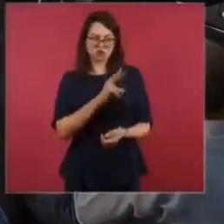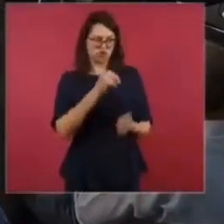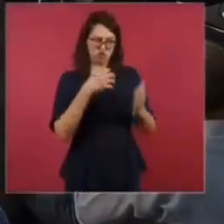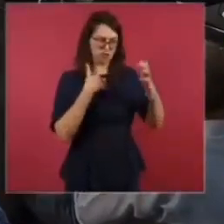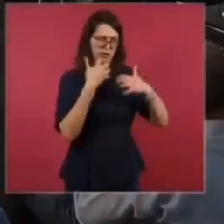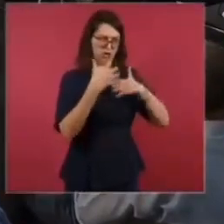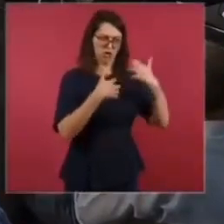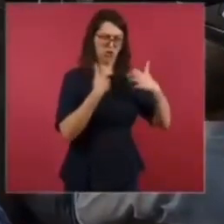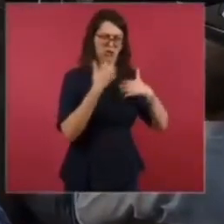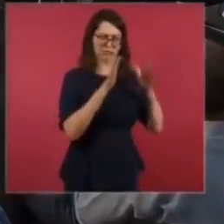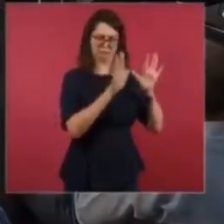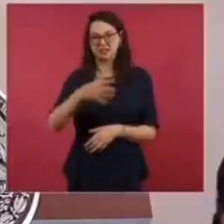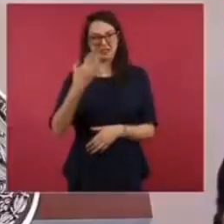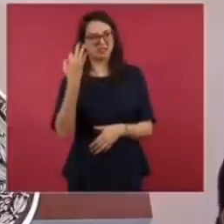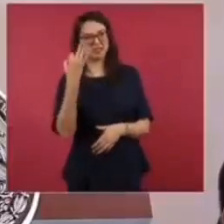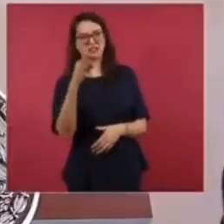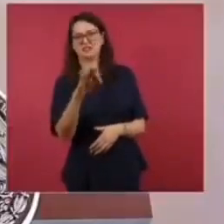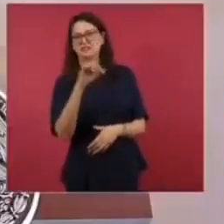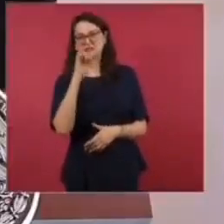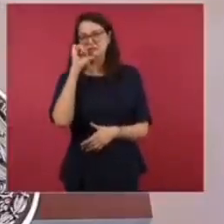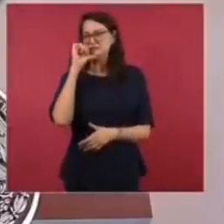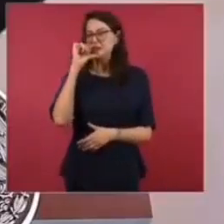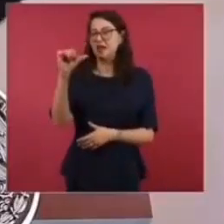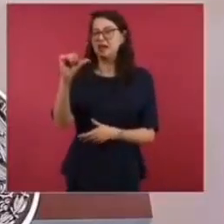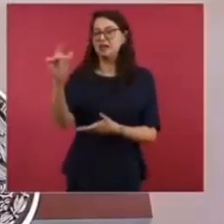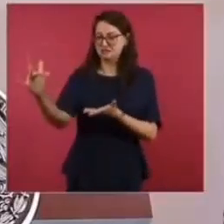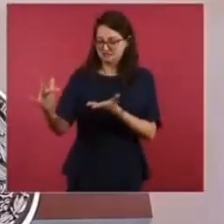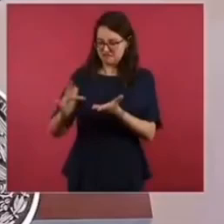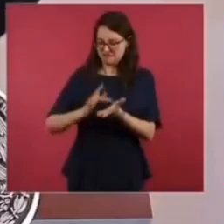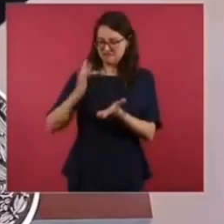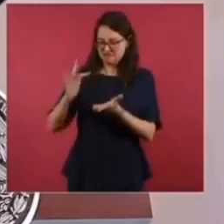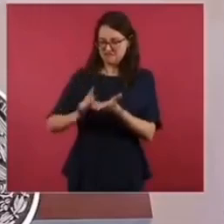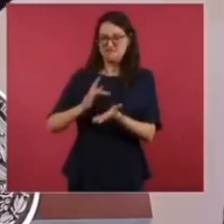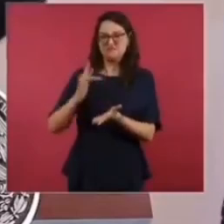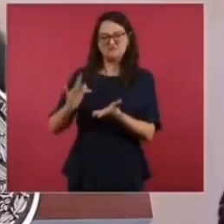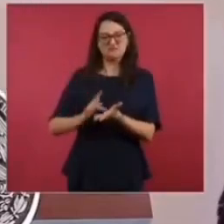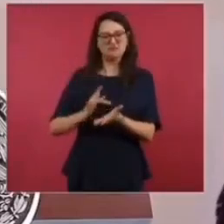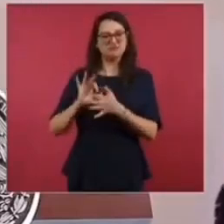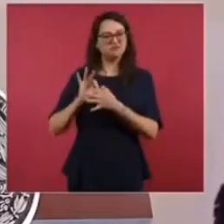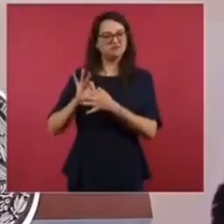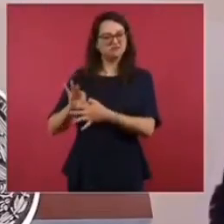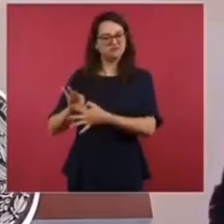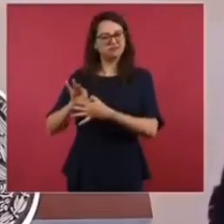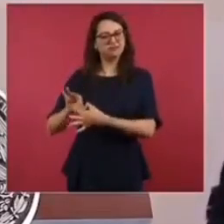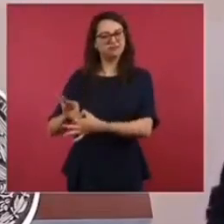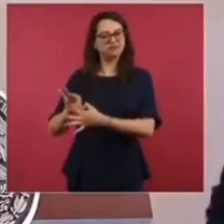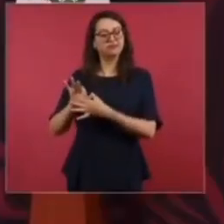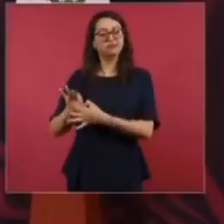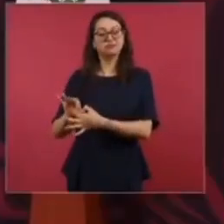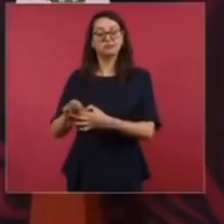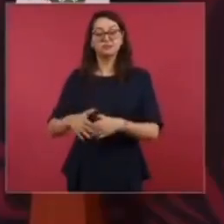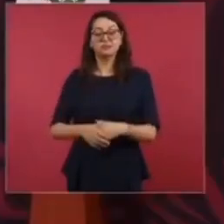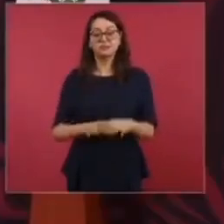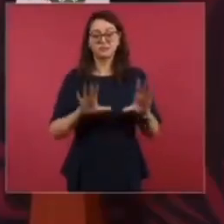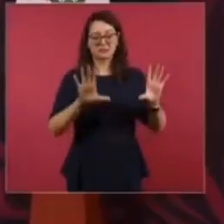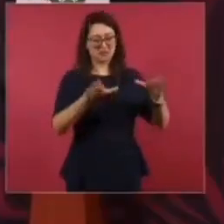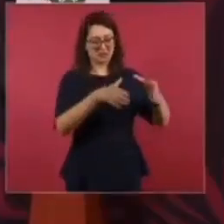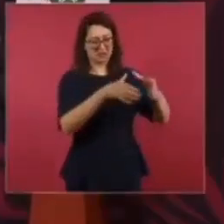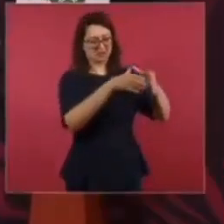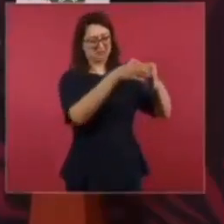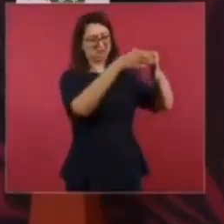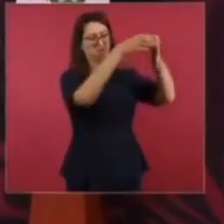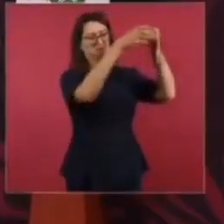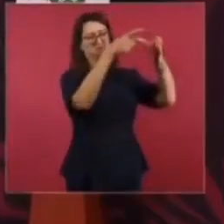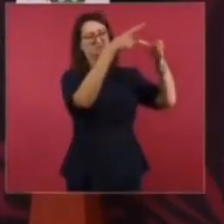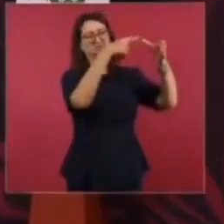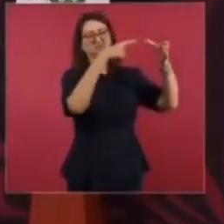a Xochitl Gálvez, prácticamente nadie se lo va a creer, nadie se lo cree. Por eso ellos también están llevando poco a poco